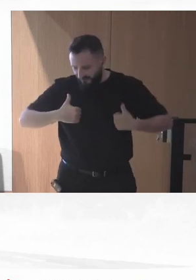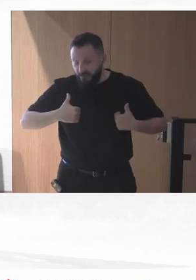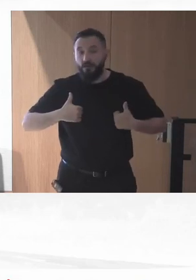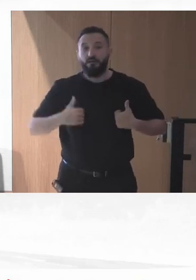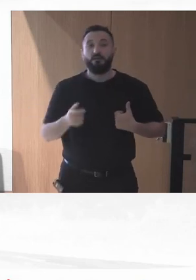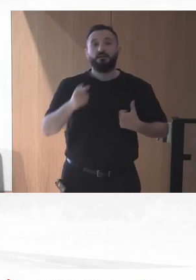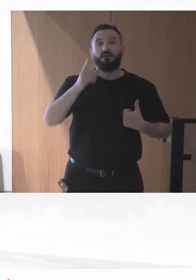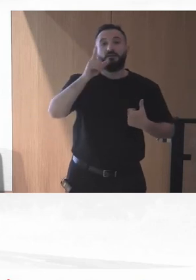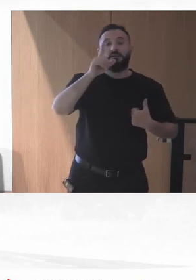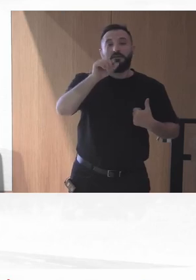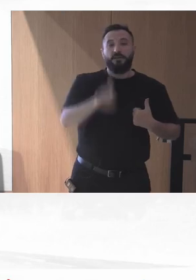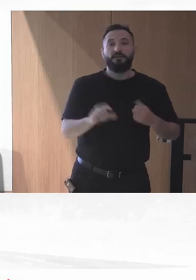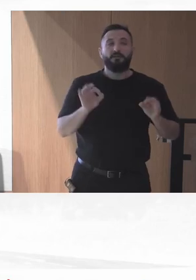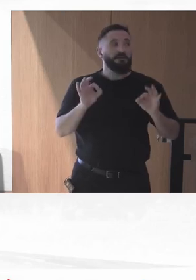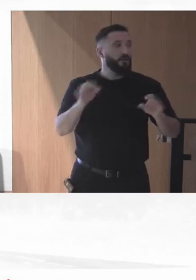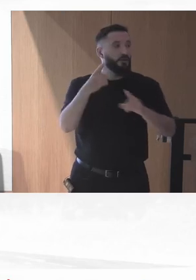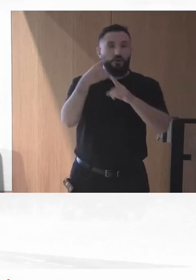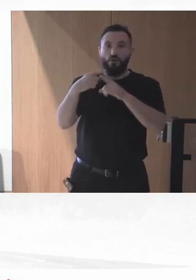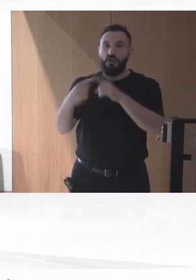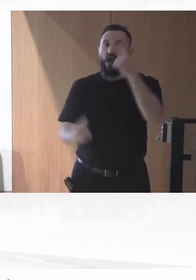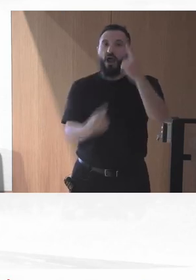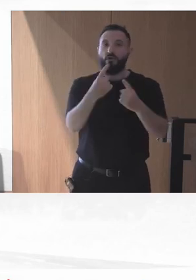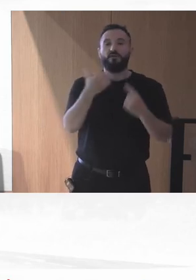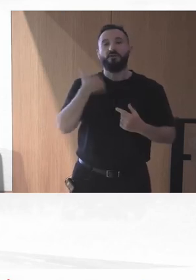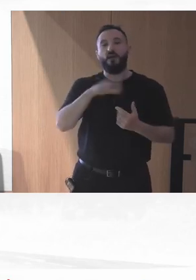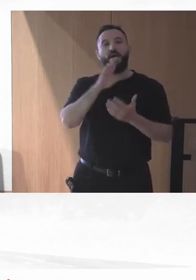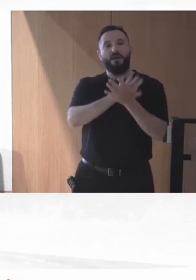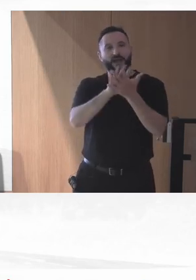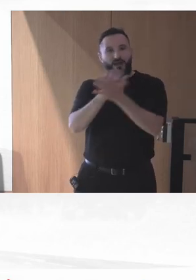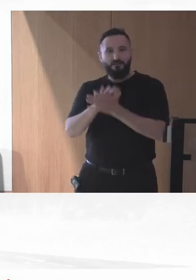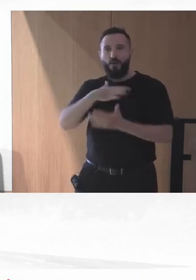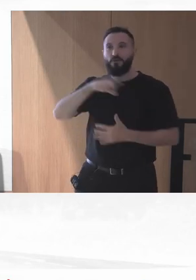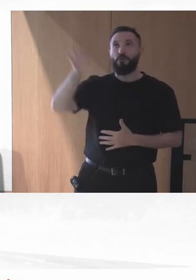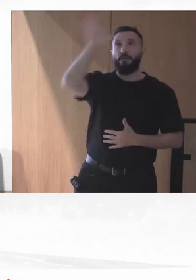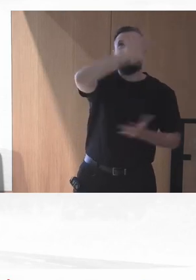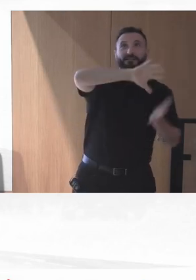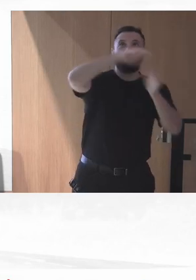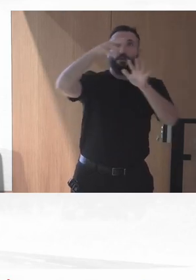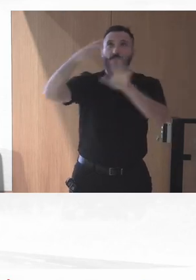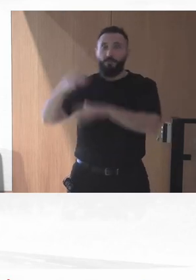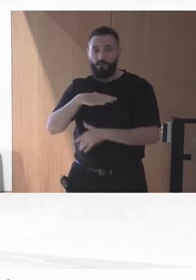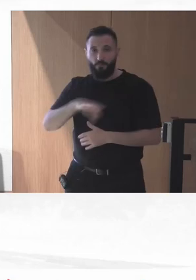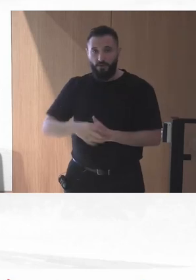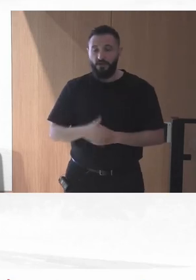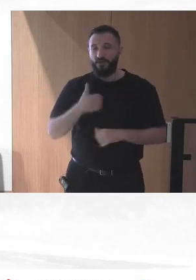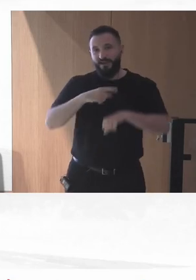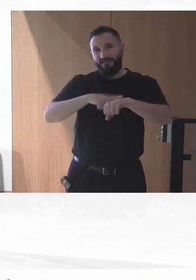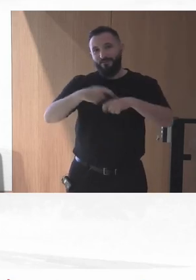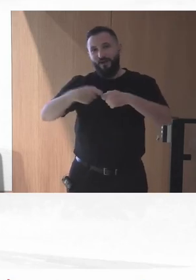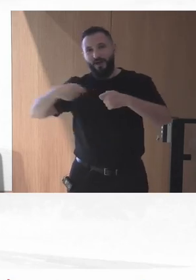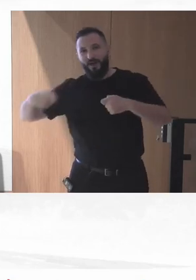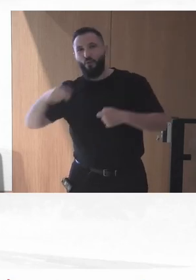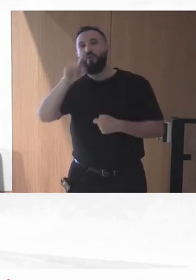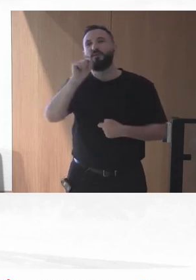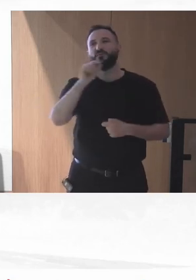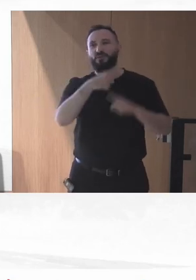hay cuestiones que hemos visto y que ya se han comentado hoy que podríamos replicar en otros países. Ya me estoy pasando un minuto y medio de mi